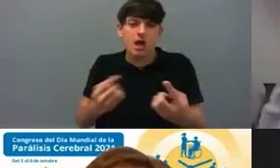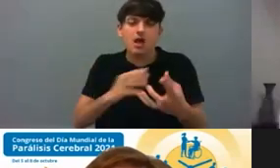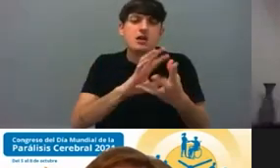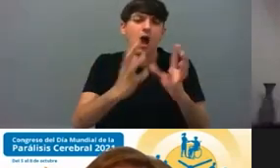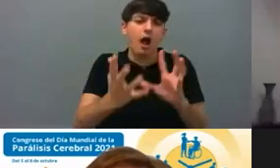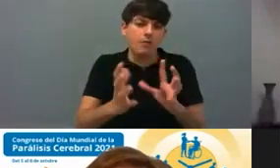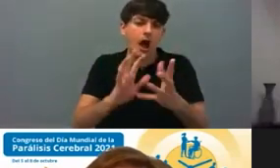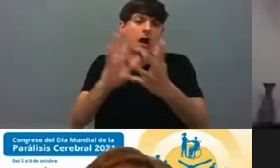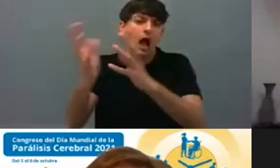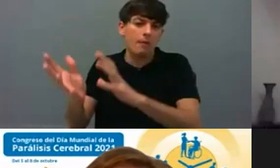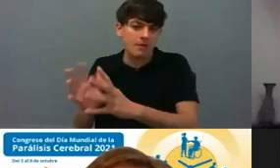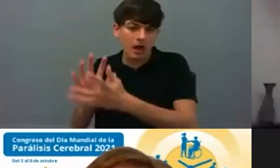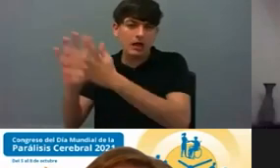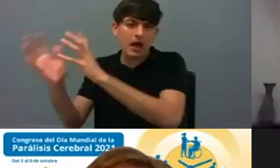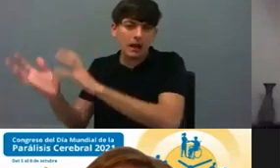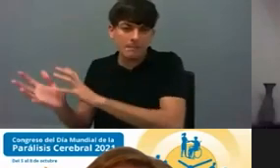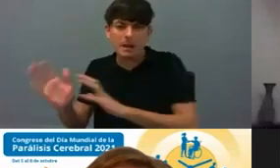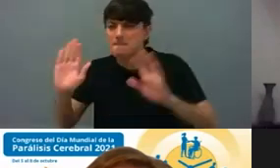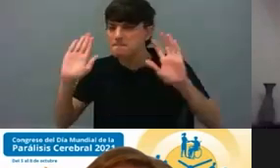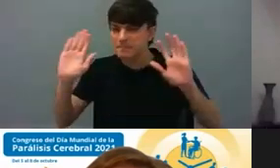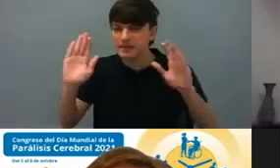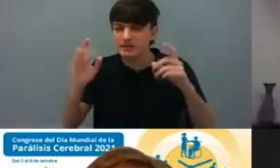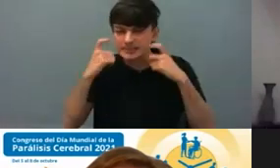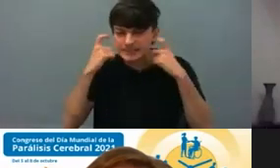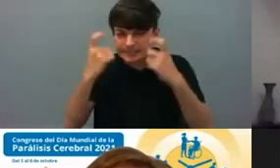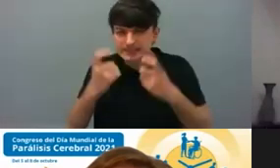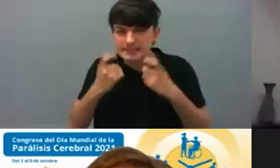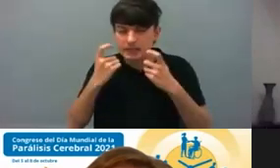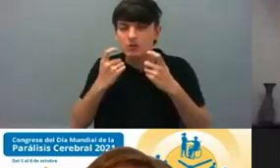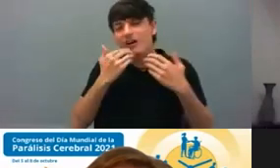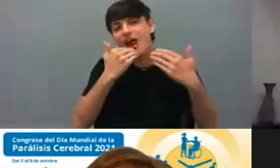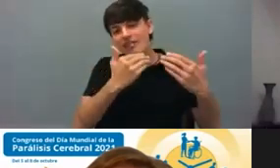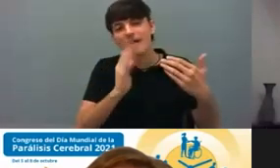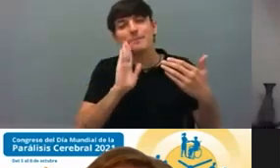siempre trabajamos mucho, sobre todo bajo el impulso de mi madre,